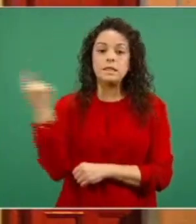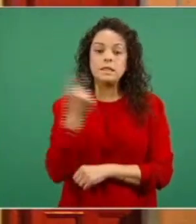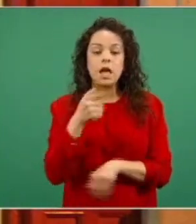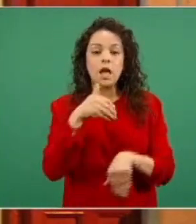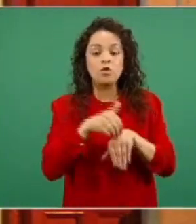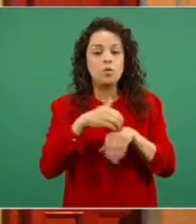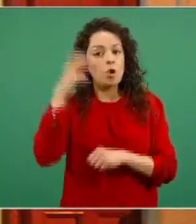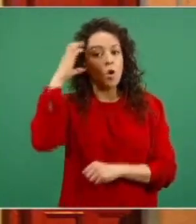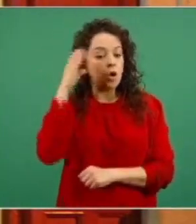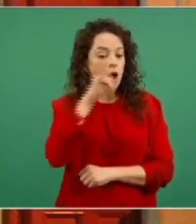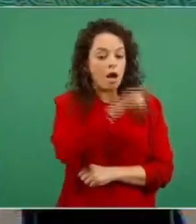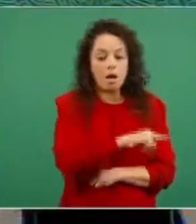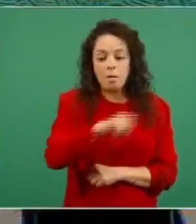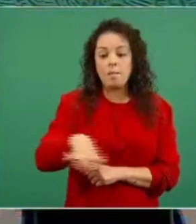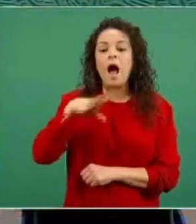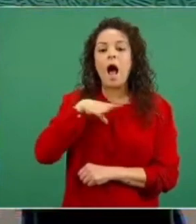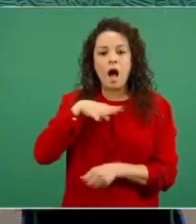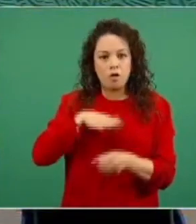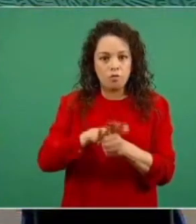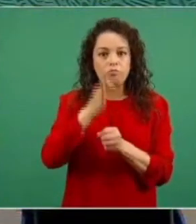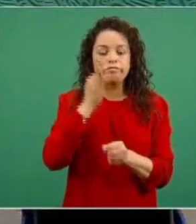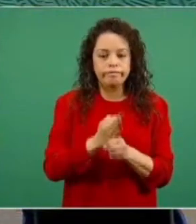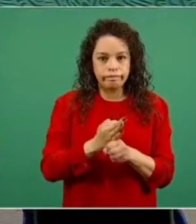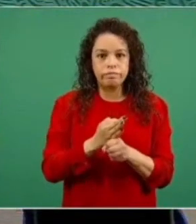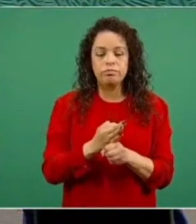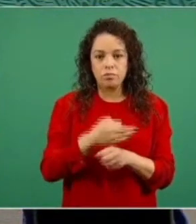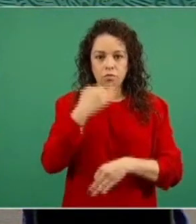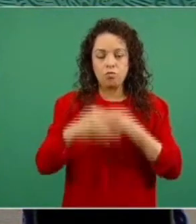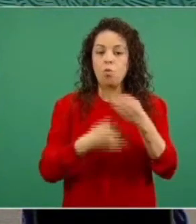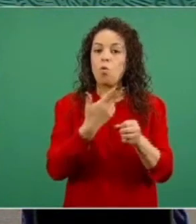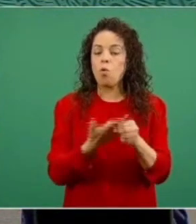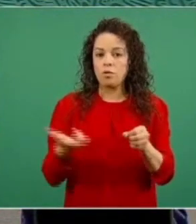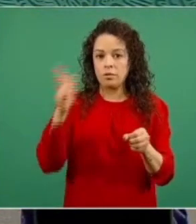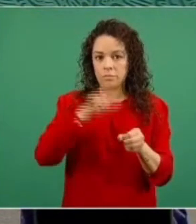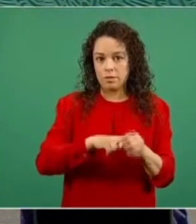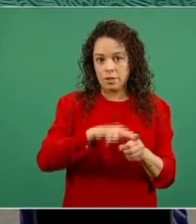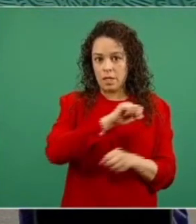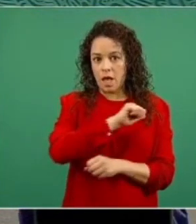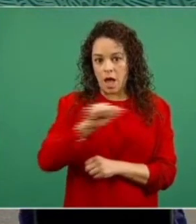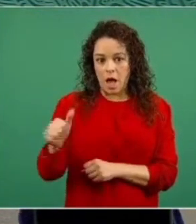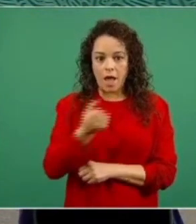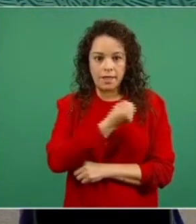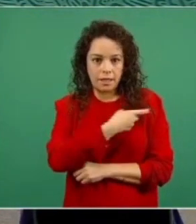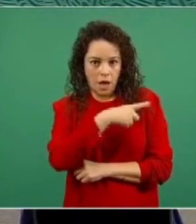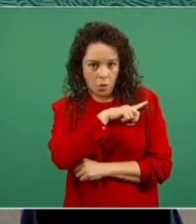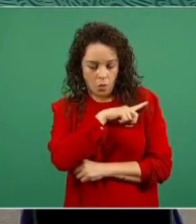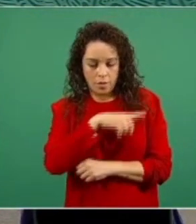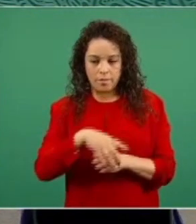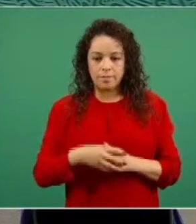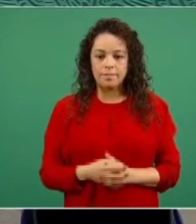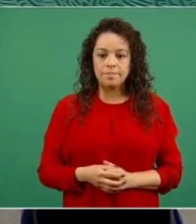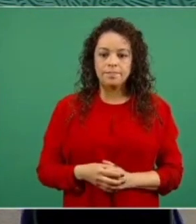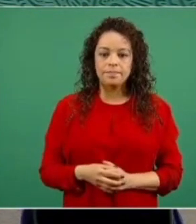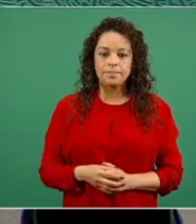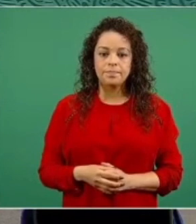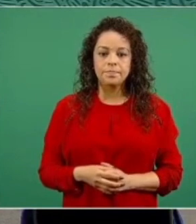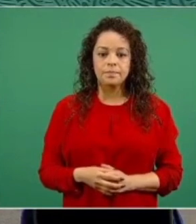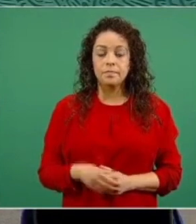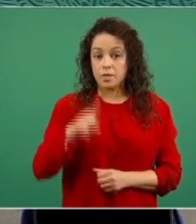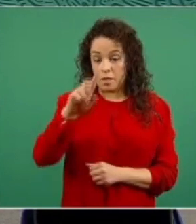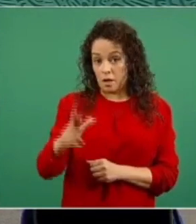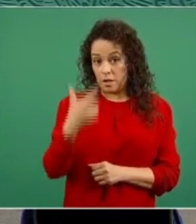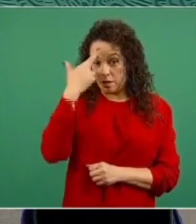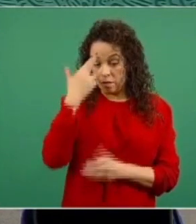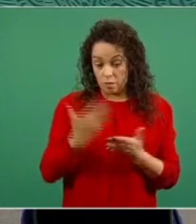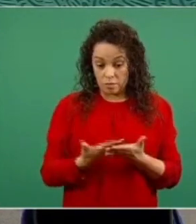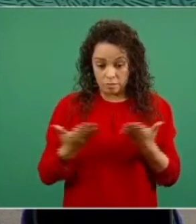tenemos disponibles en los hospitales de todo el sector salud. Recordemos que en este momento llevamos